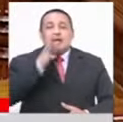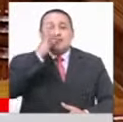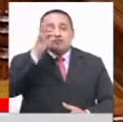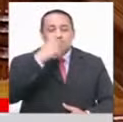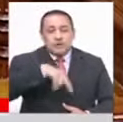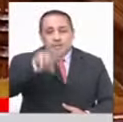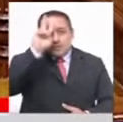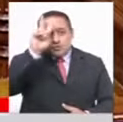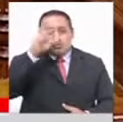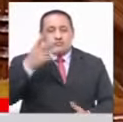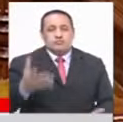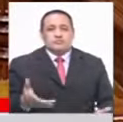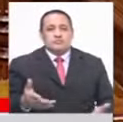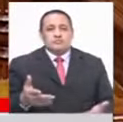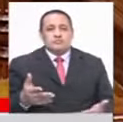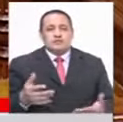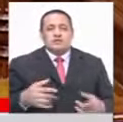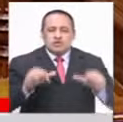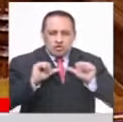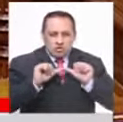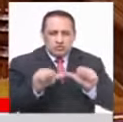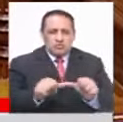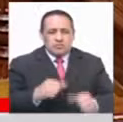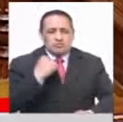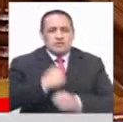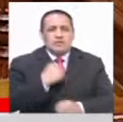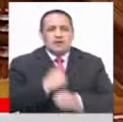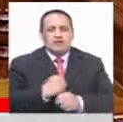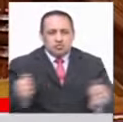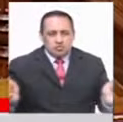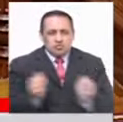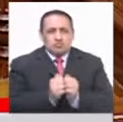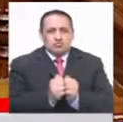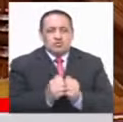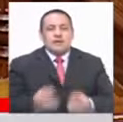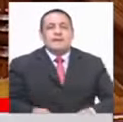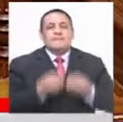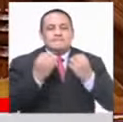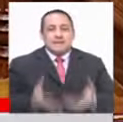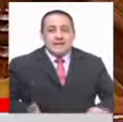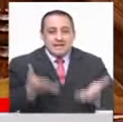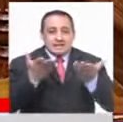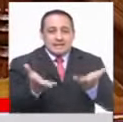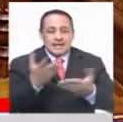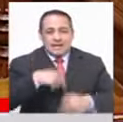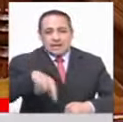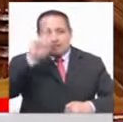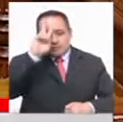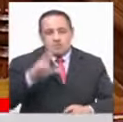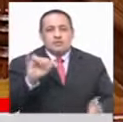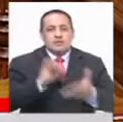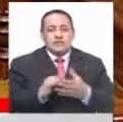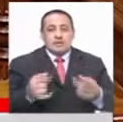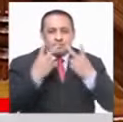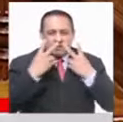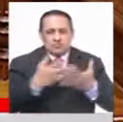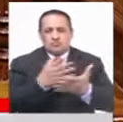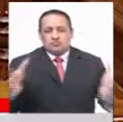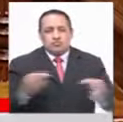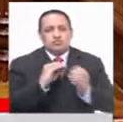de esta patria. Sigamos trabajando juntos para dejar un país del que hemos